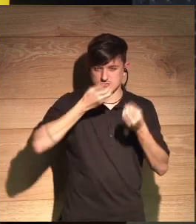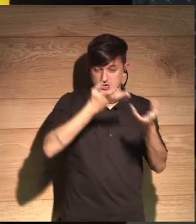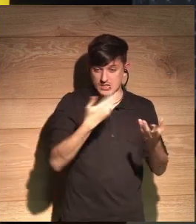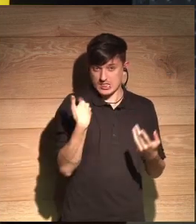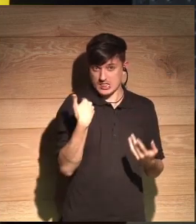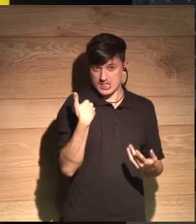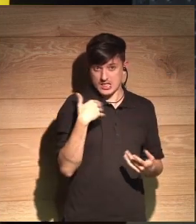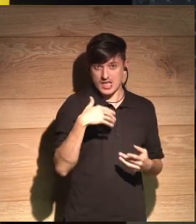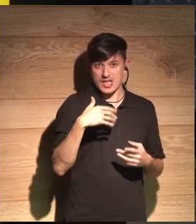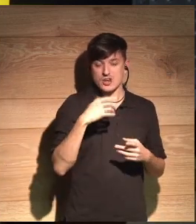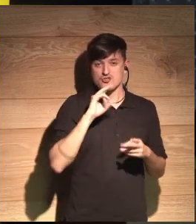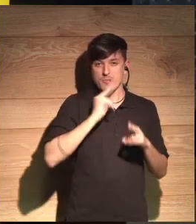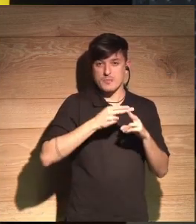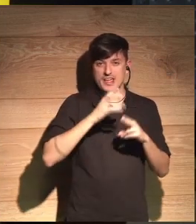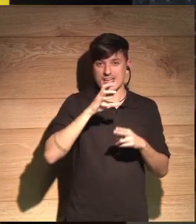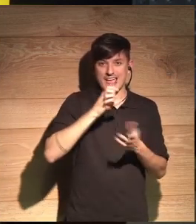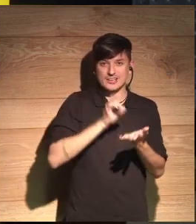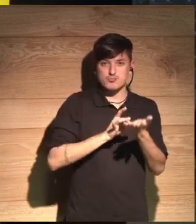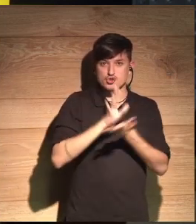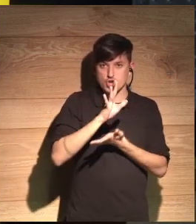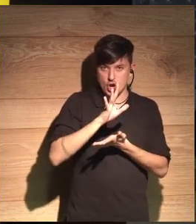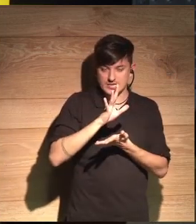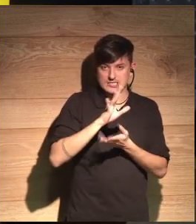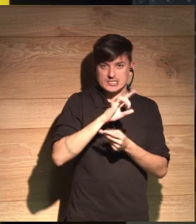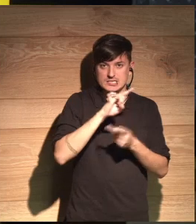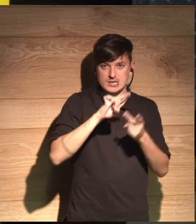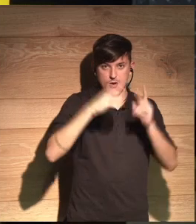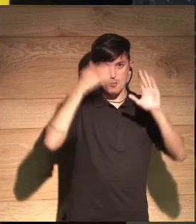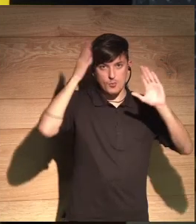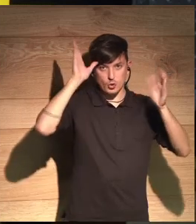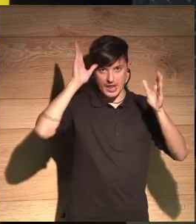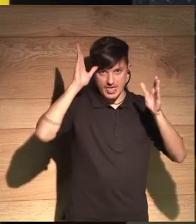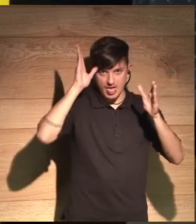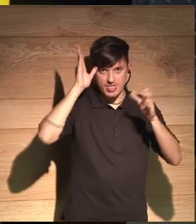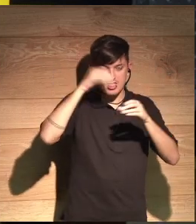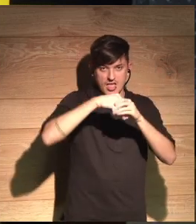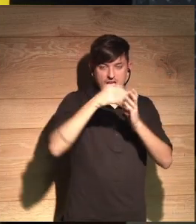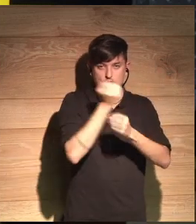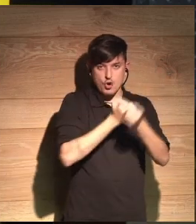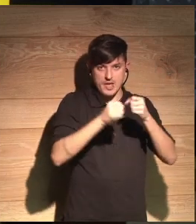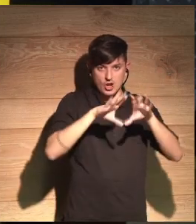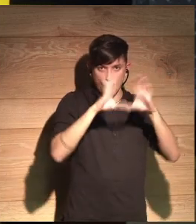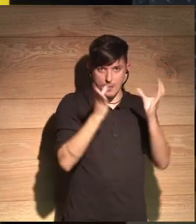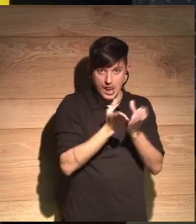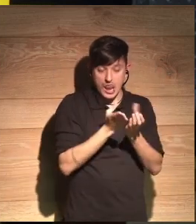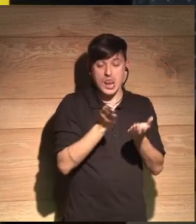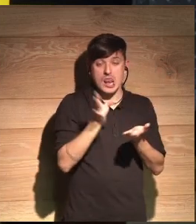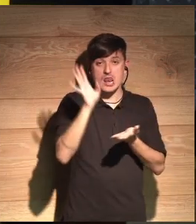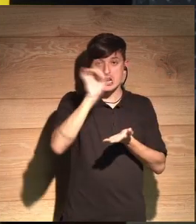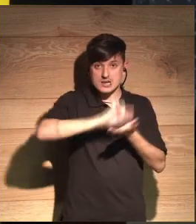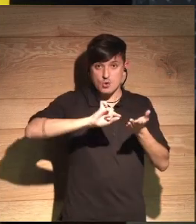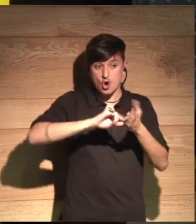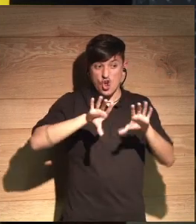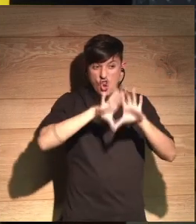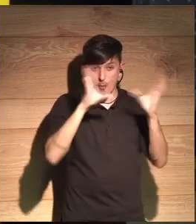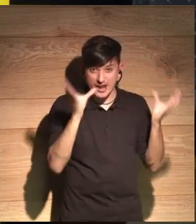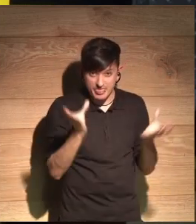más recientes expulsiones brutalidad y complejidad en la economía global pero escribió globalización y sus